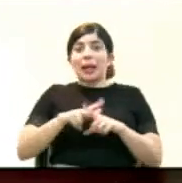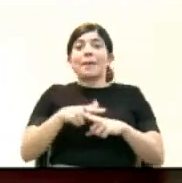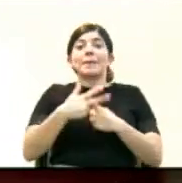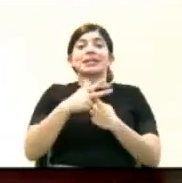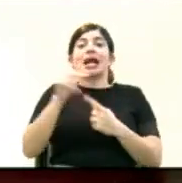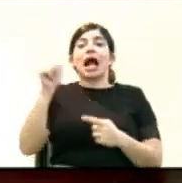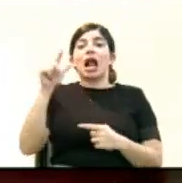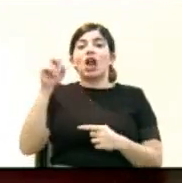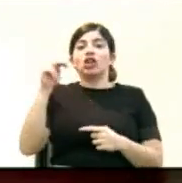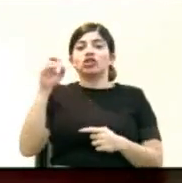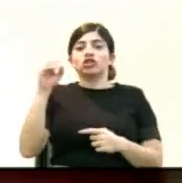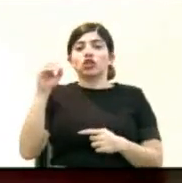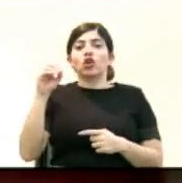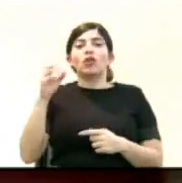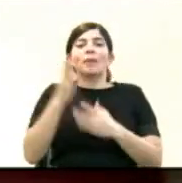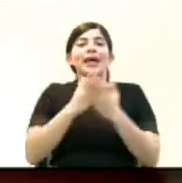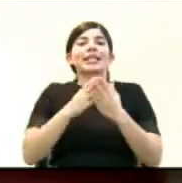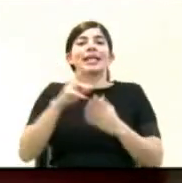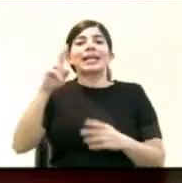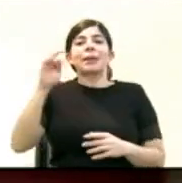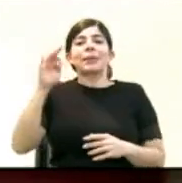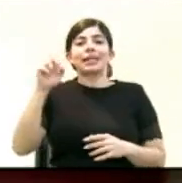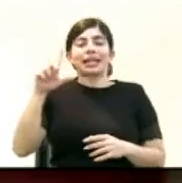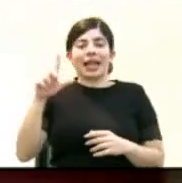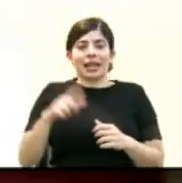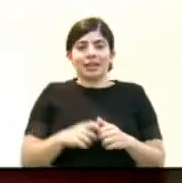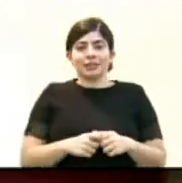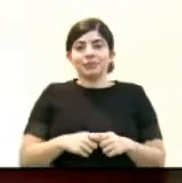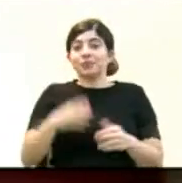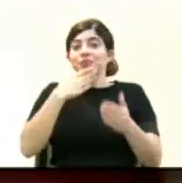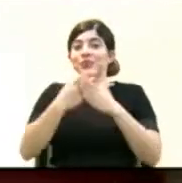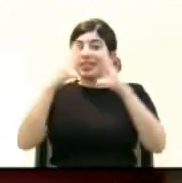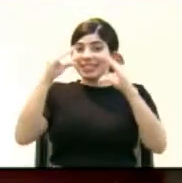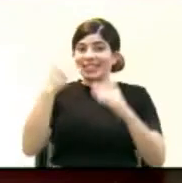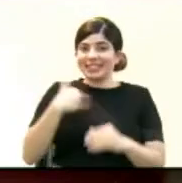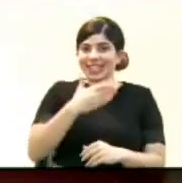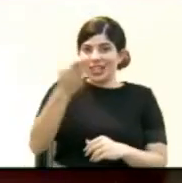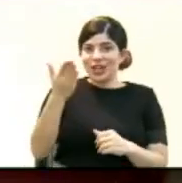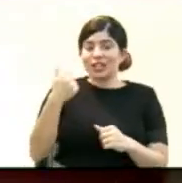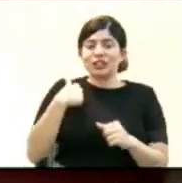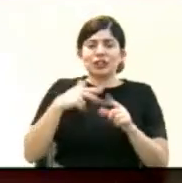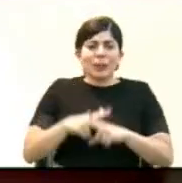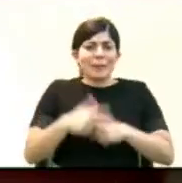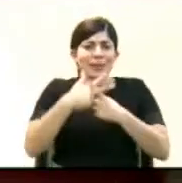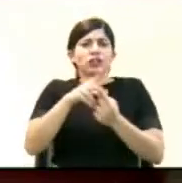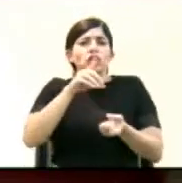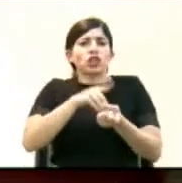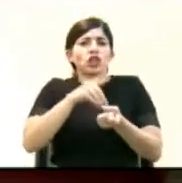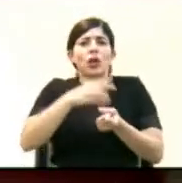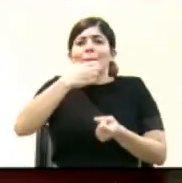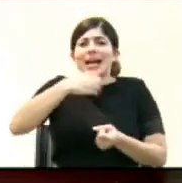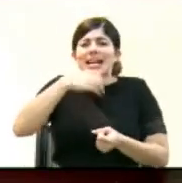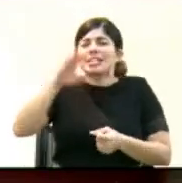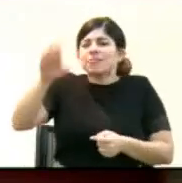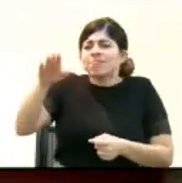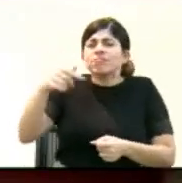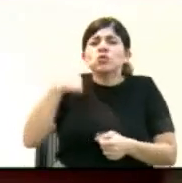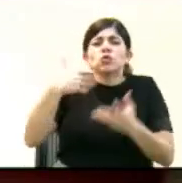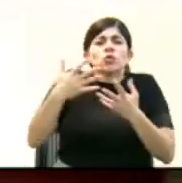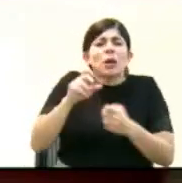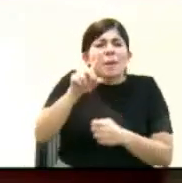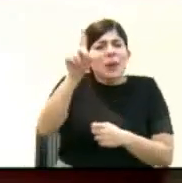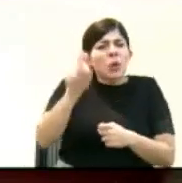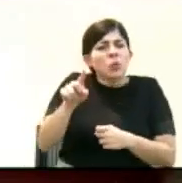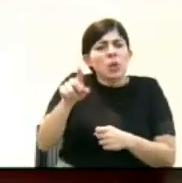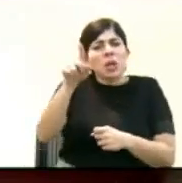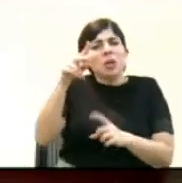Iniciamos con Alonso Solís del medio Repretel. Buenas tardes, señores. Inicio con el doctor Macaya. Doctor, quería preguntarle